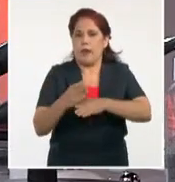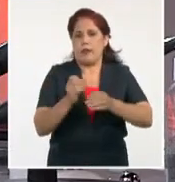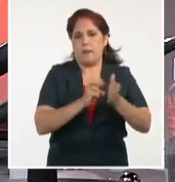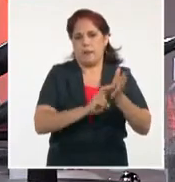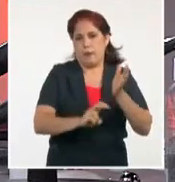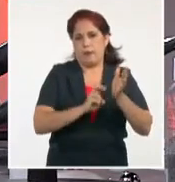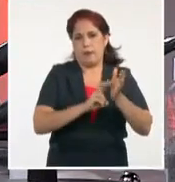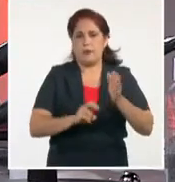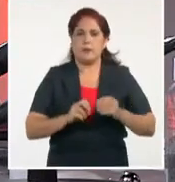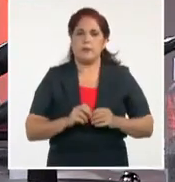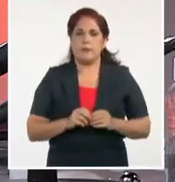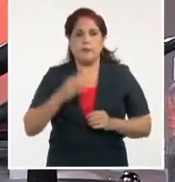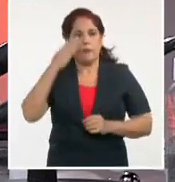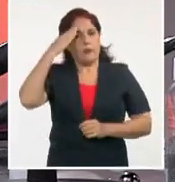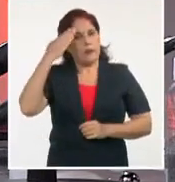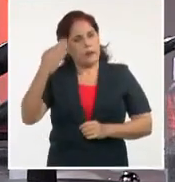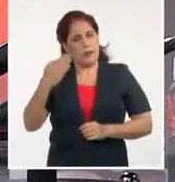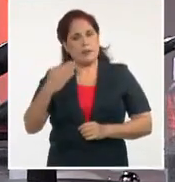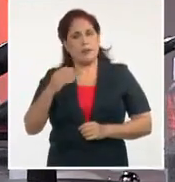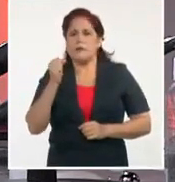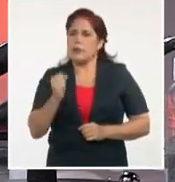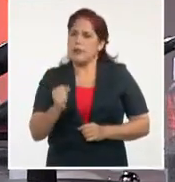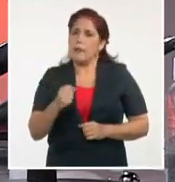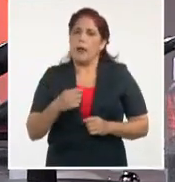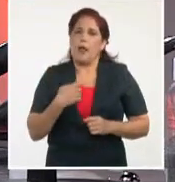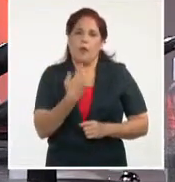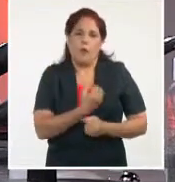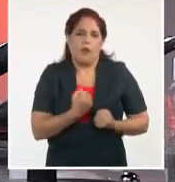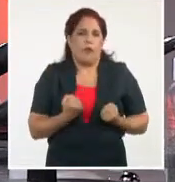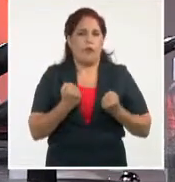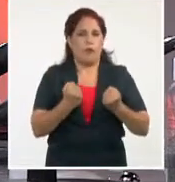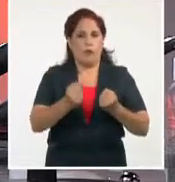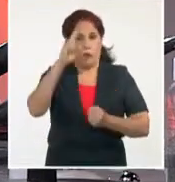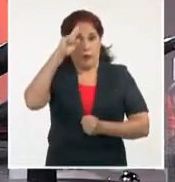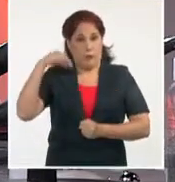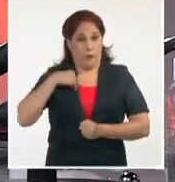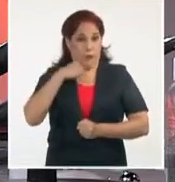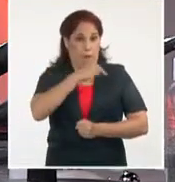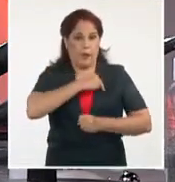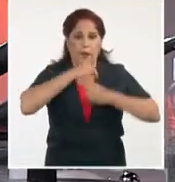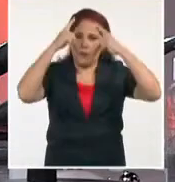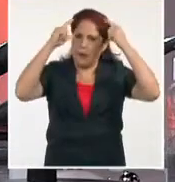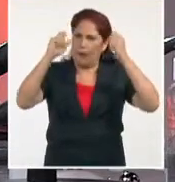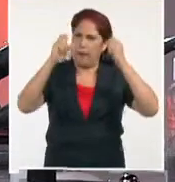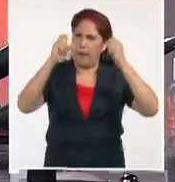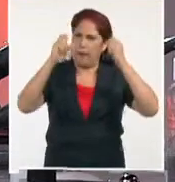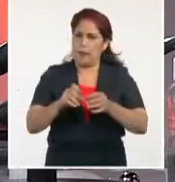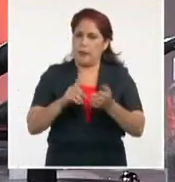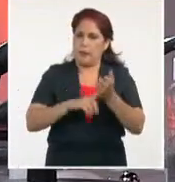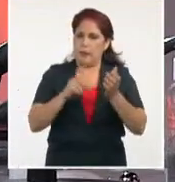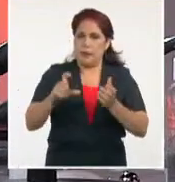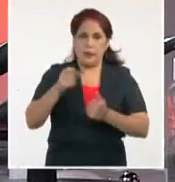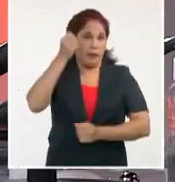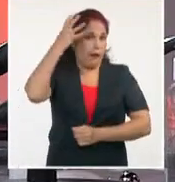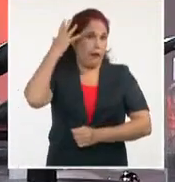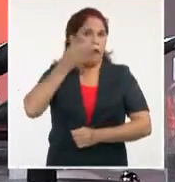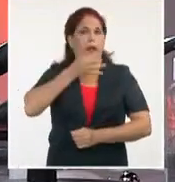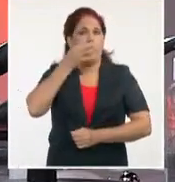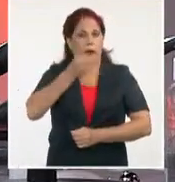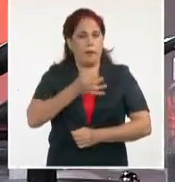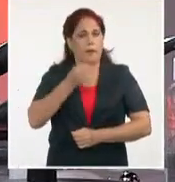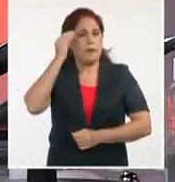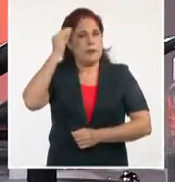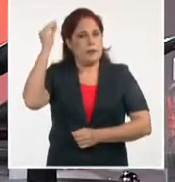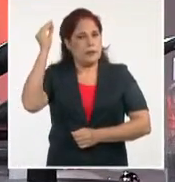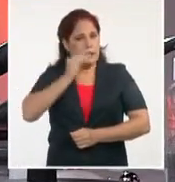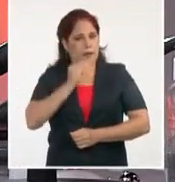difíciles. Gracias otra vez por tanto altruismo, decía el presidente cubano y primer secretario del partido. Y se conocía, pues,